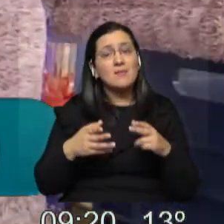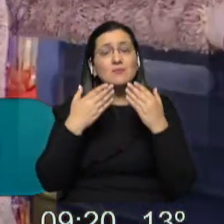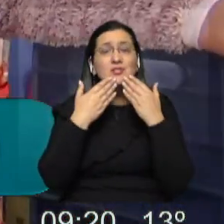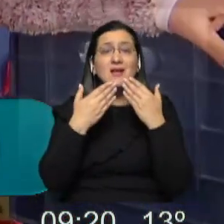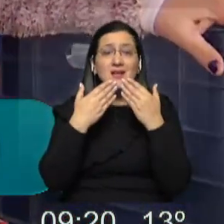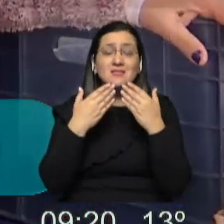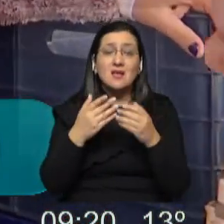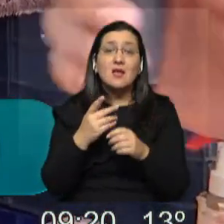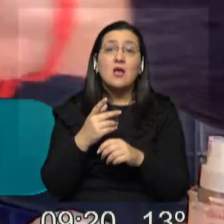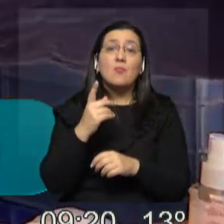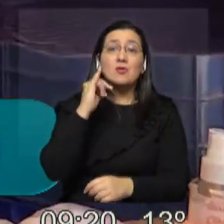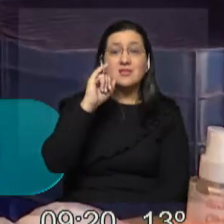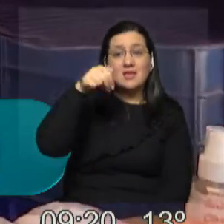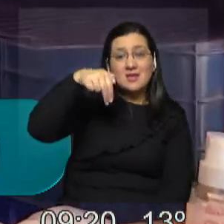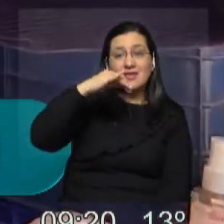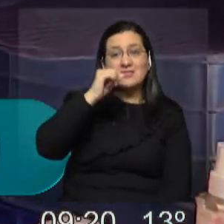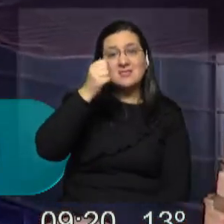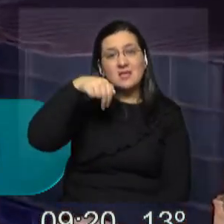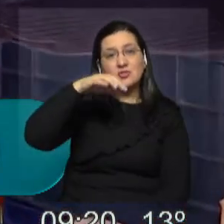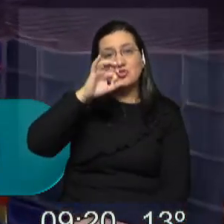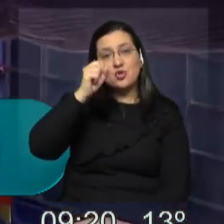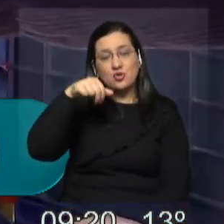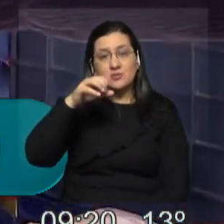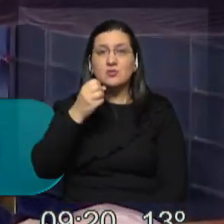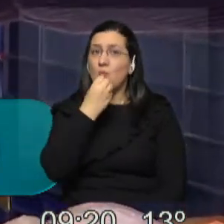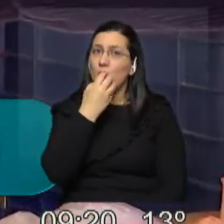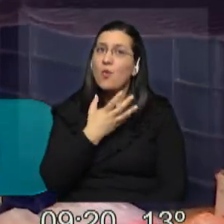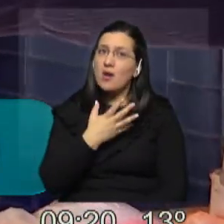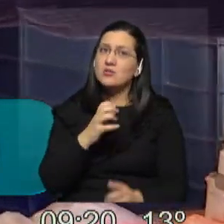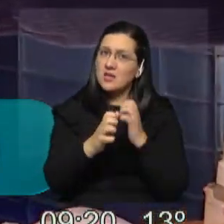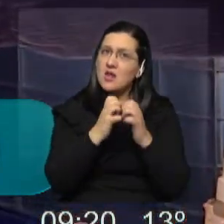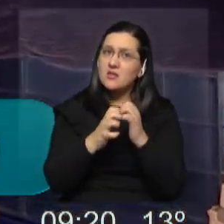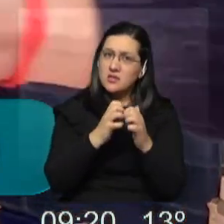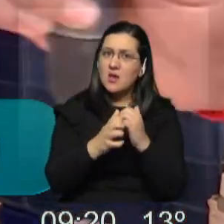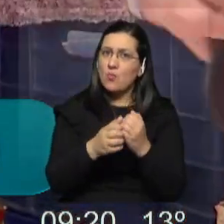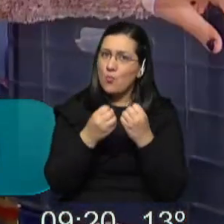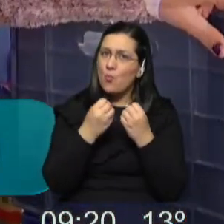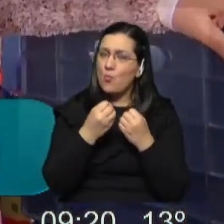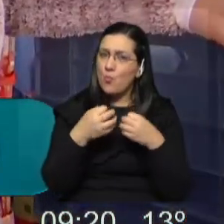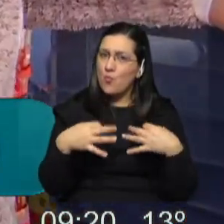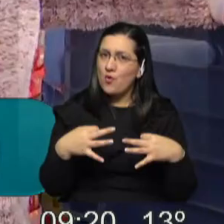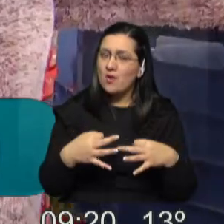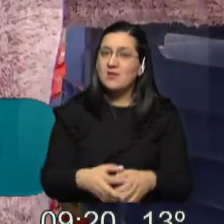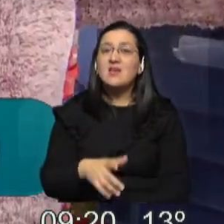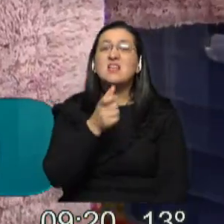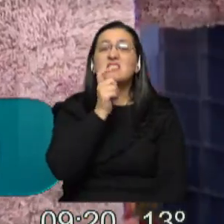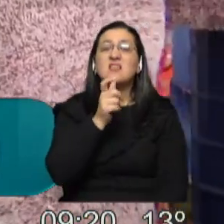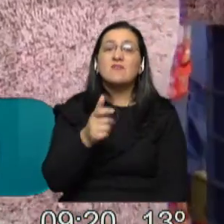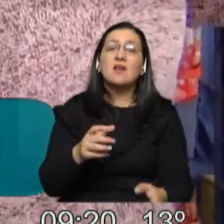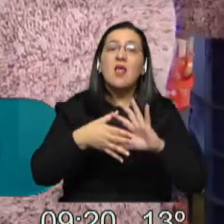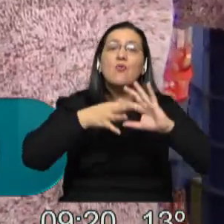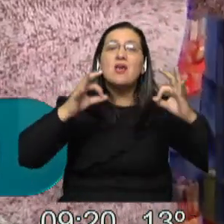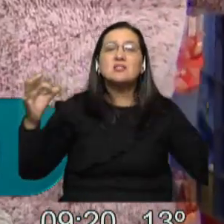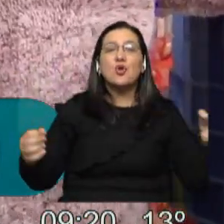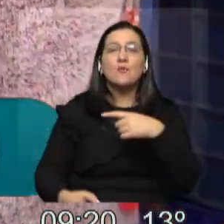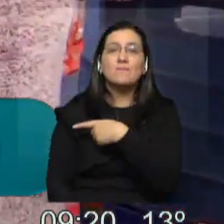los inciensos que nos regaló, de verdad. Sí, esos de energía son muy buenos. Son muy buenos. Son espectaculares. JP. Vecina, ¿qué es patear el tablero en la vida? Cuando